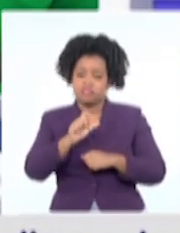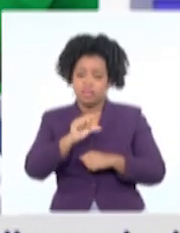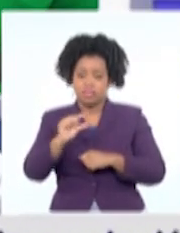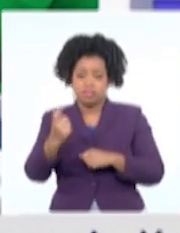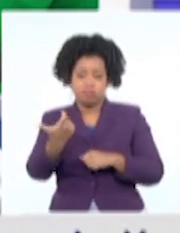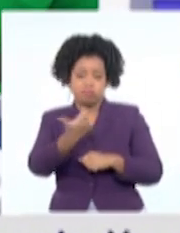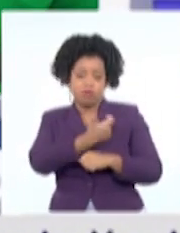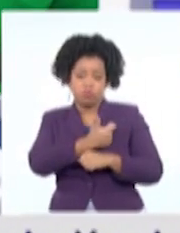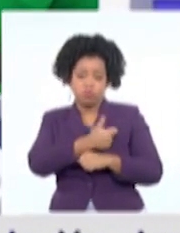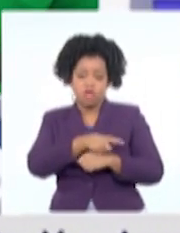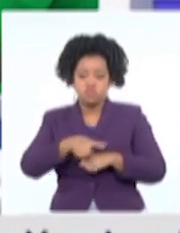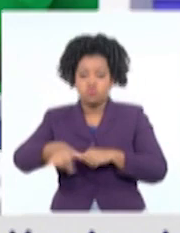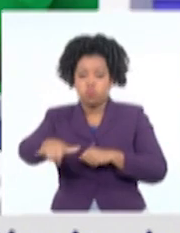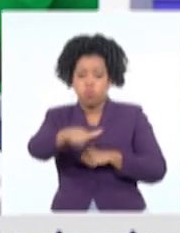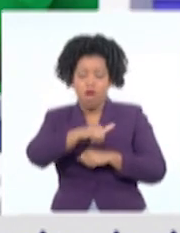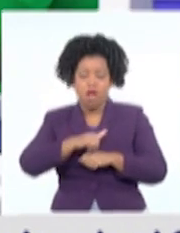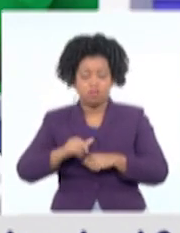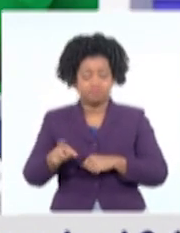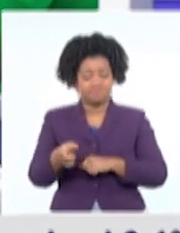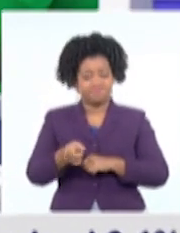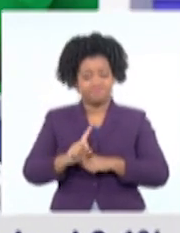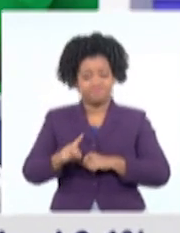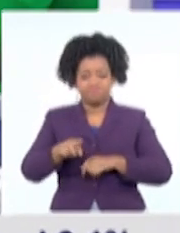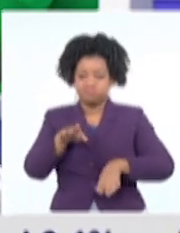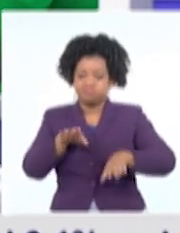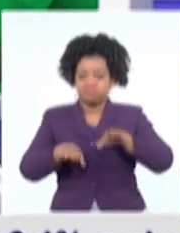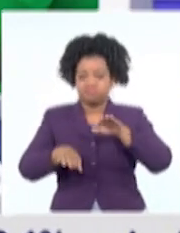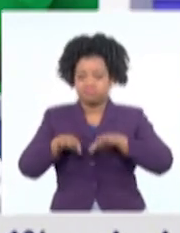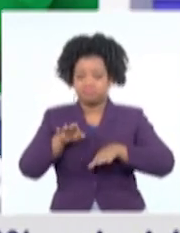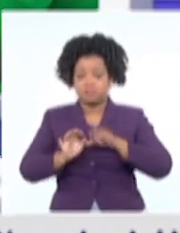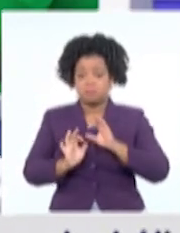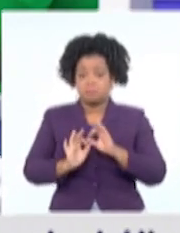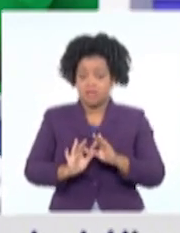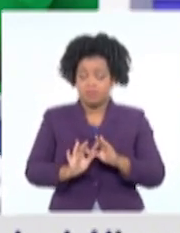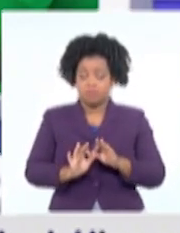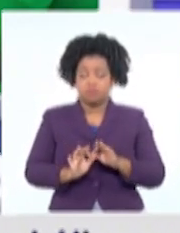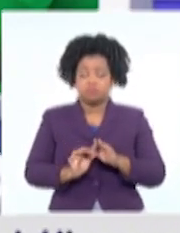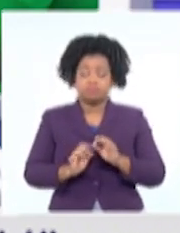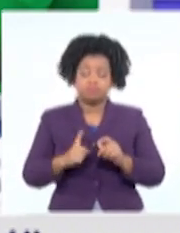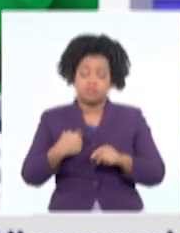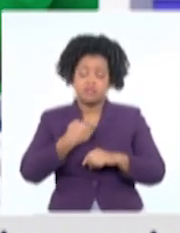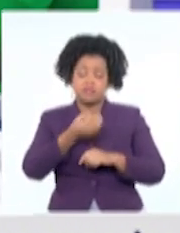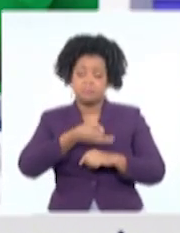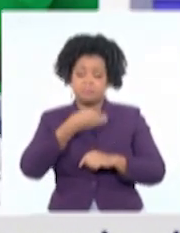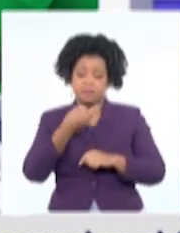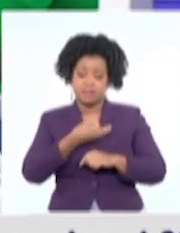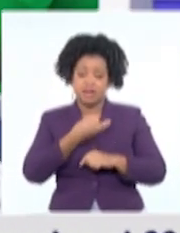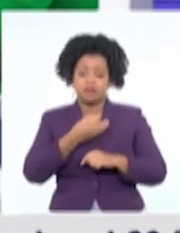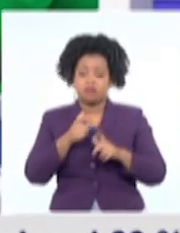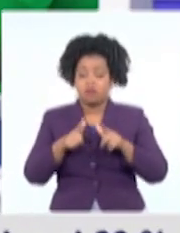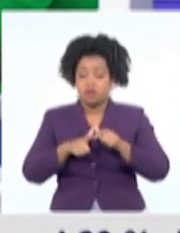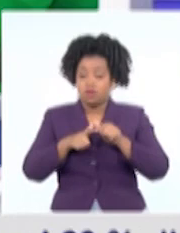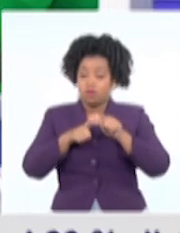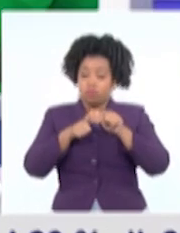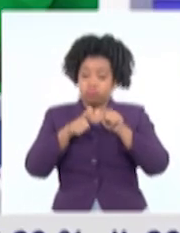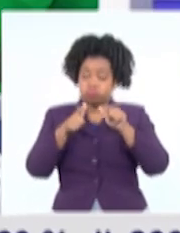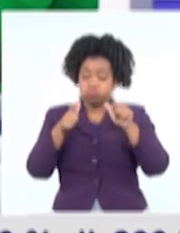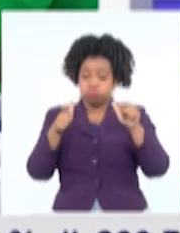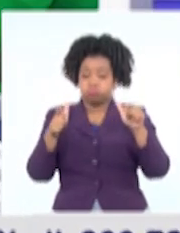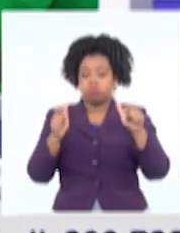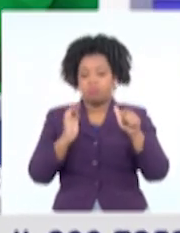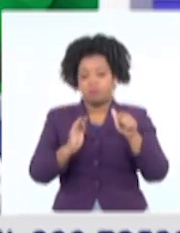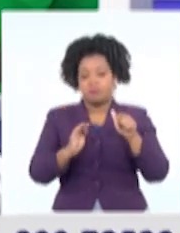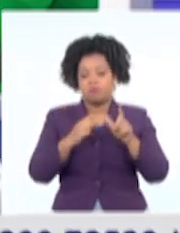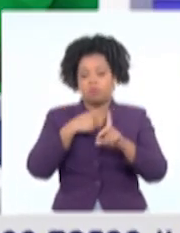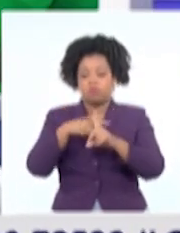no es equitativa la vacunación y por lo tanto son los indicadores a veces más elevados que presentan muchos de